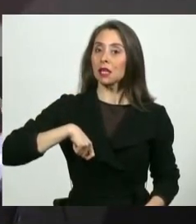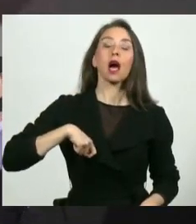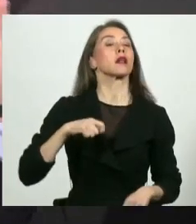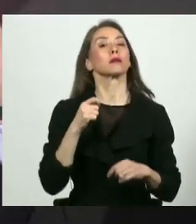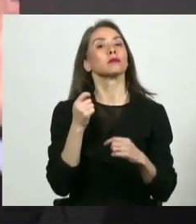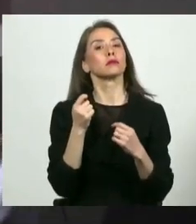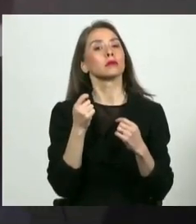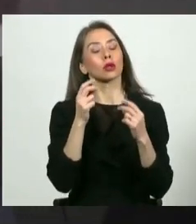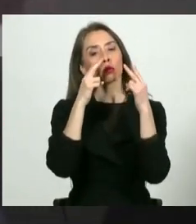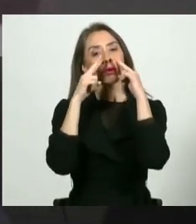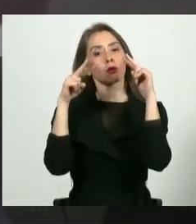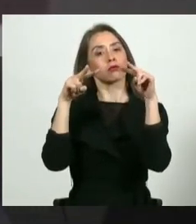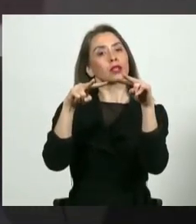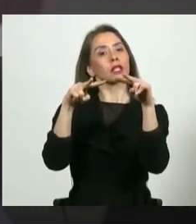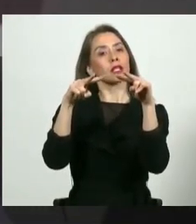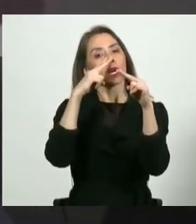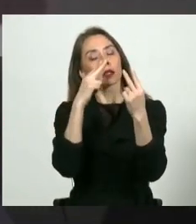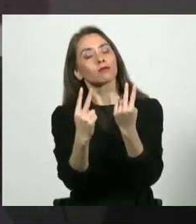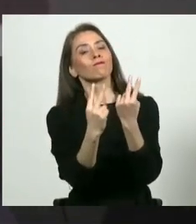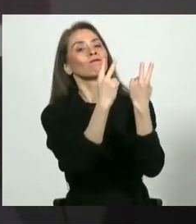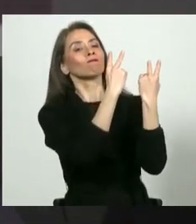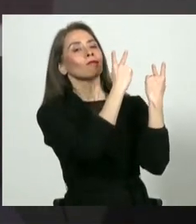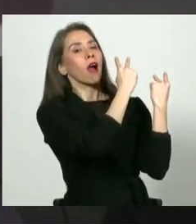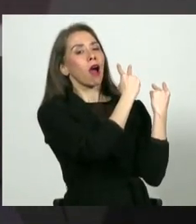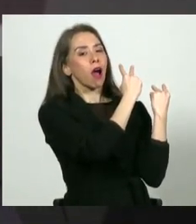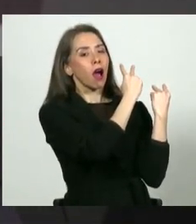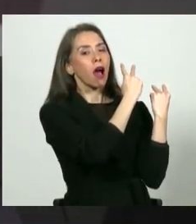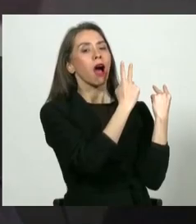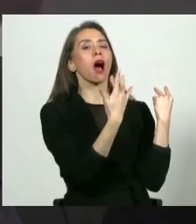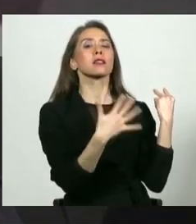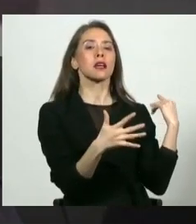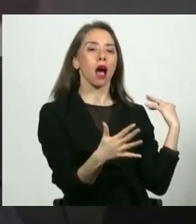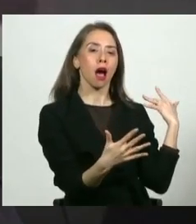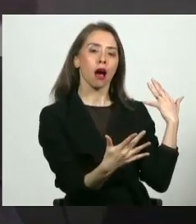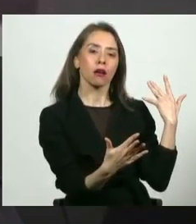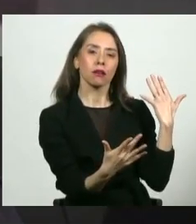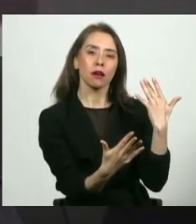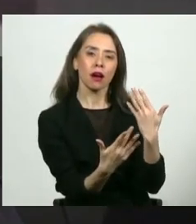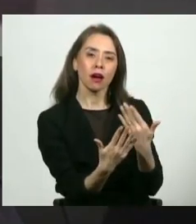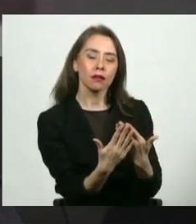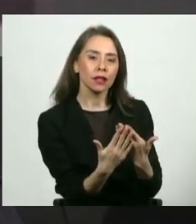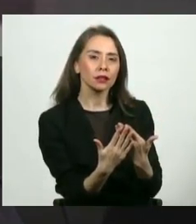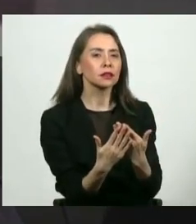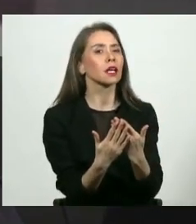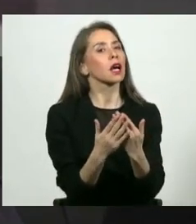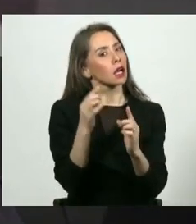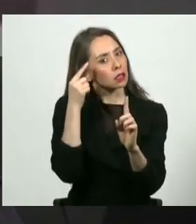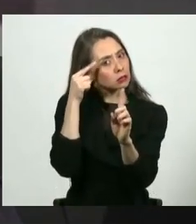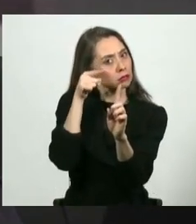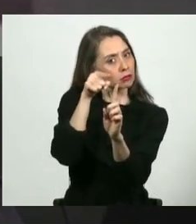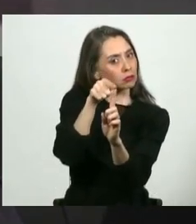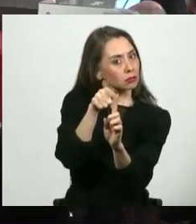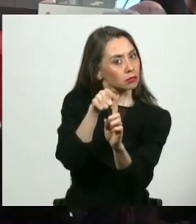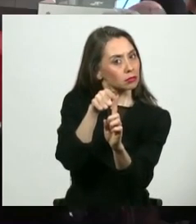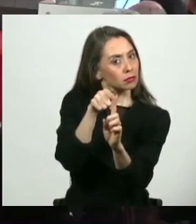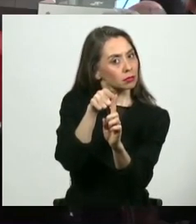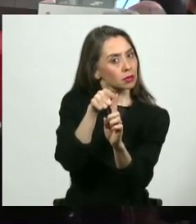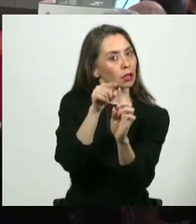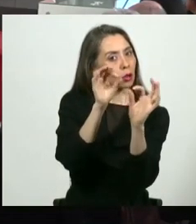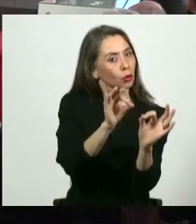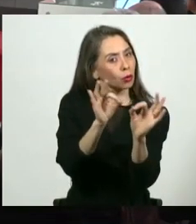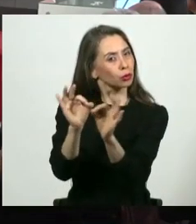mirada gruesa, echar el lente hacia atrás un poco y ver de lo que hemos avanzado y al mismo tiempo ver si estamos poniendo el acento en los lugares